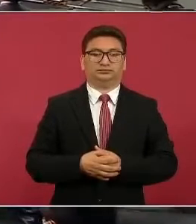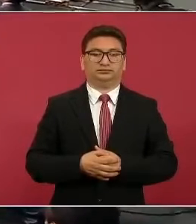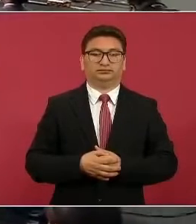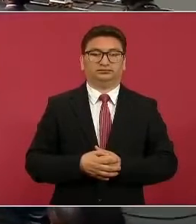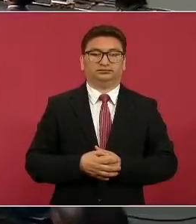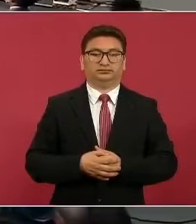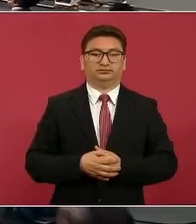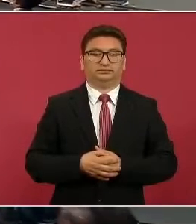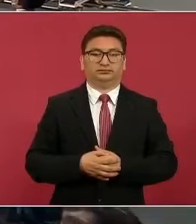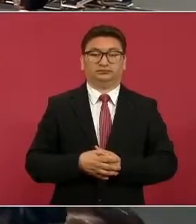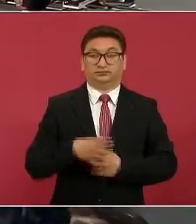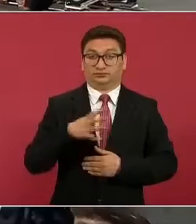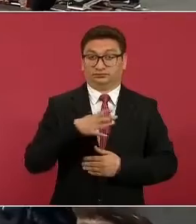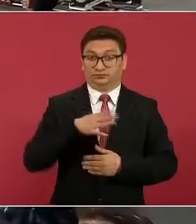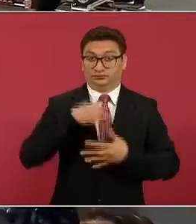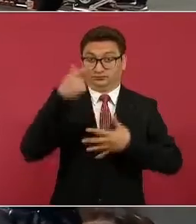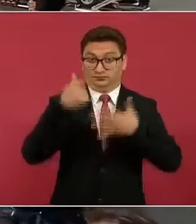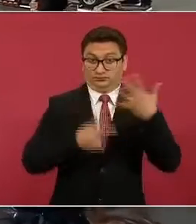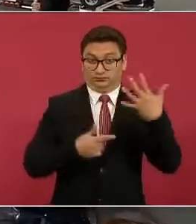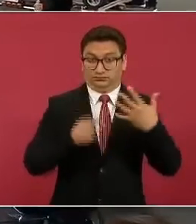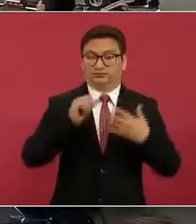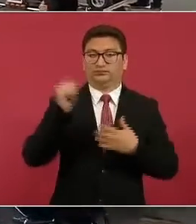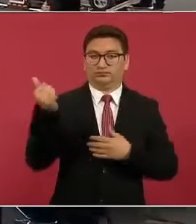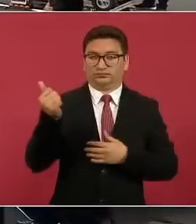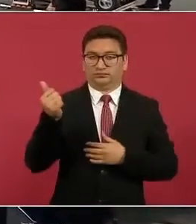¿Tienen la otra? A ver,